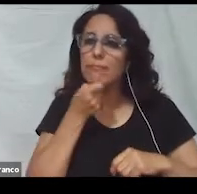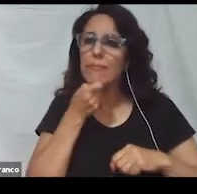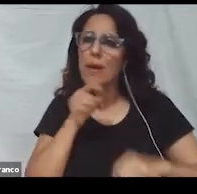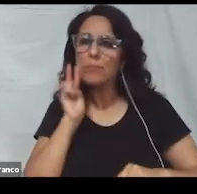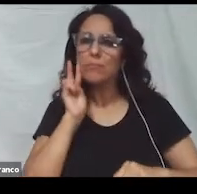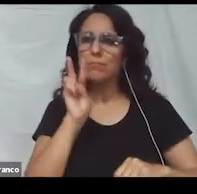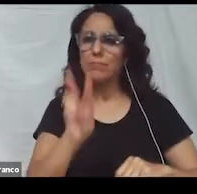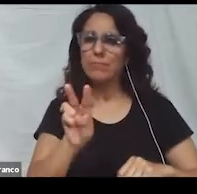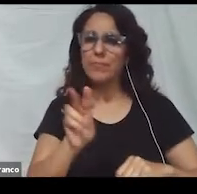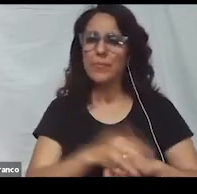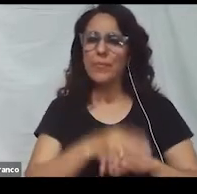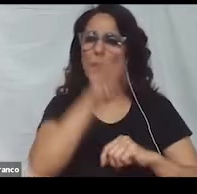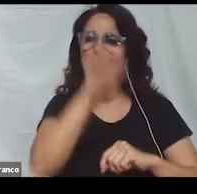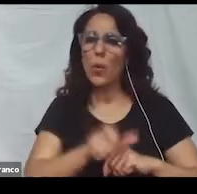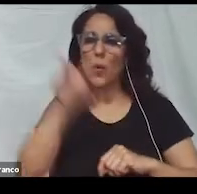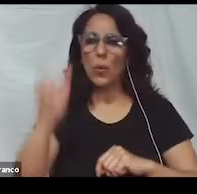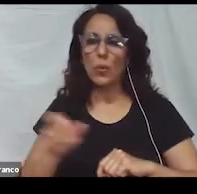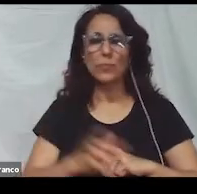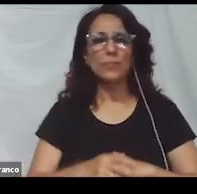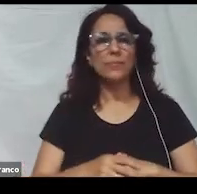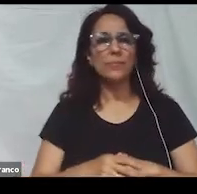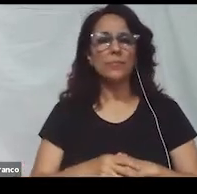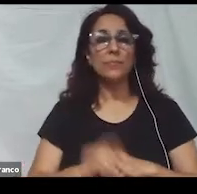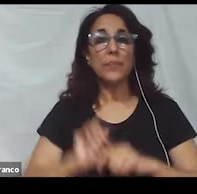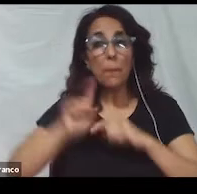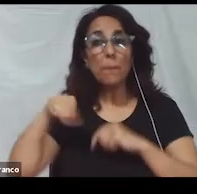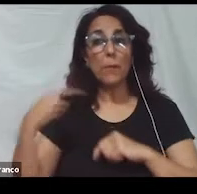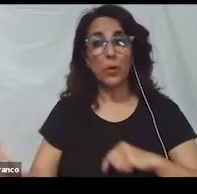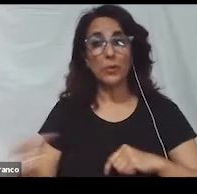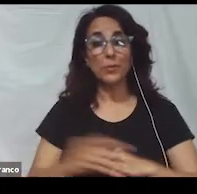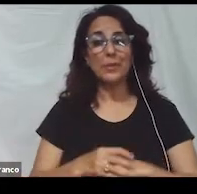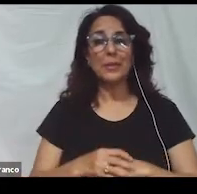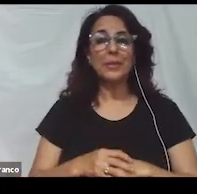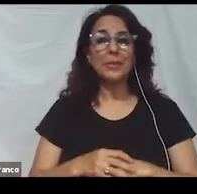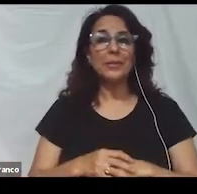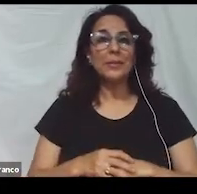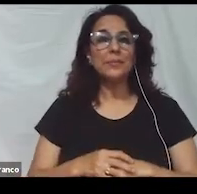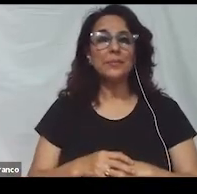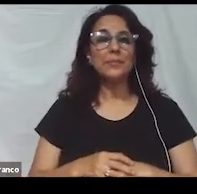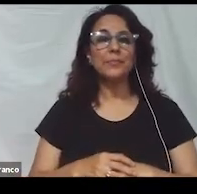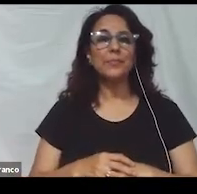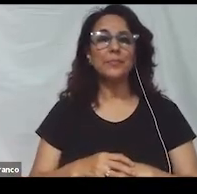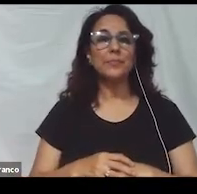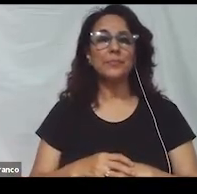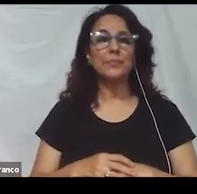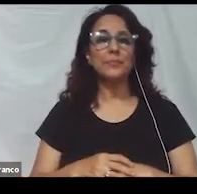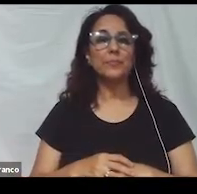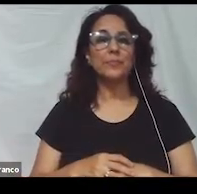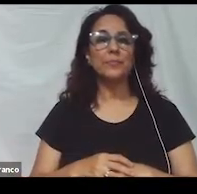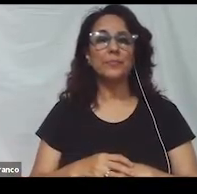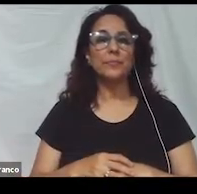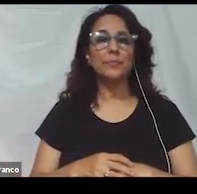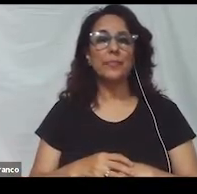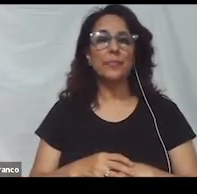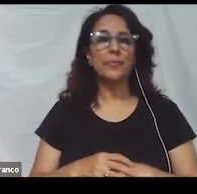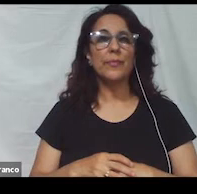ahí tiene un ID de cada columna, ¿no? Bueno, en la siguiente lámina, ya la pasó Valeria,